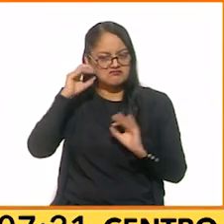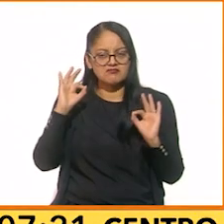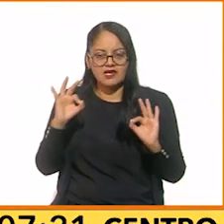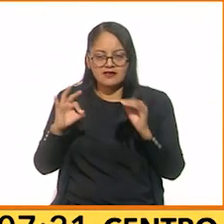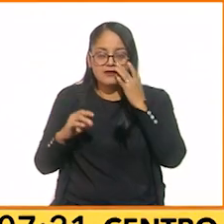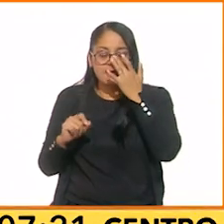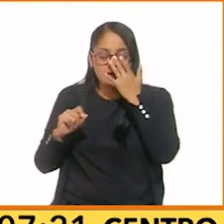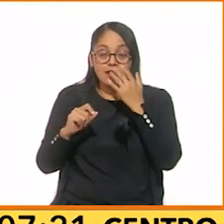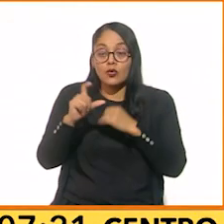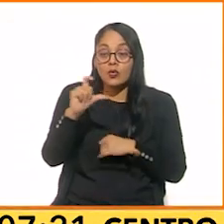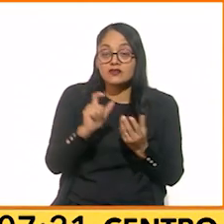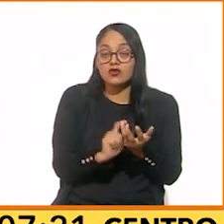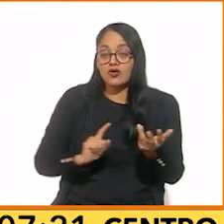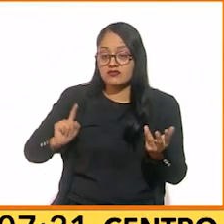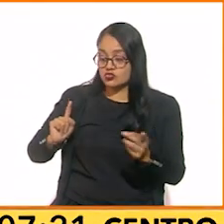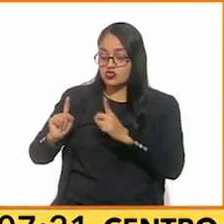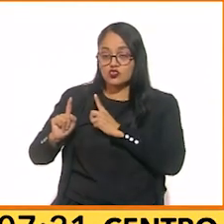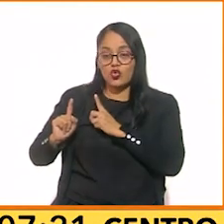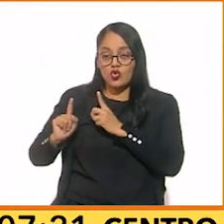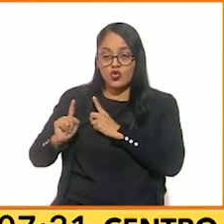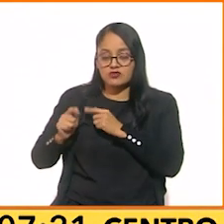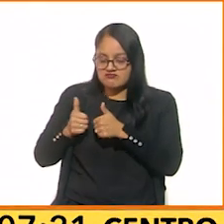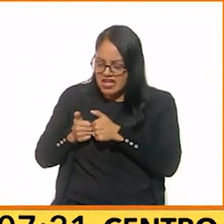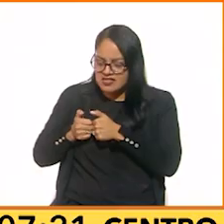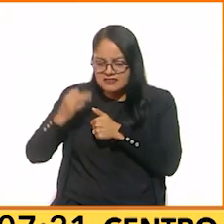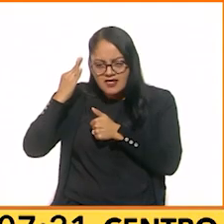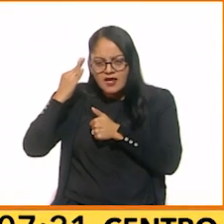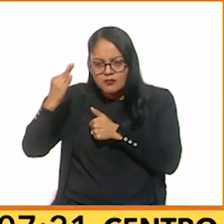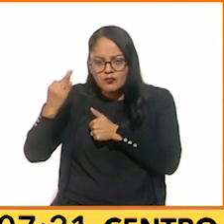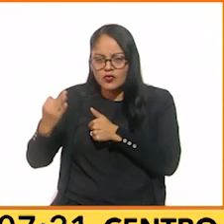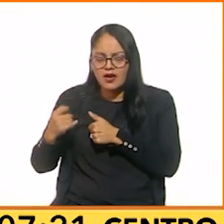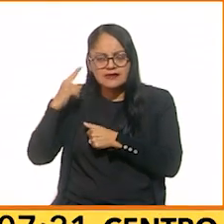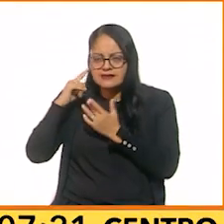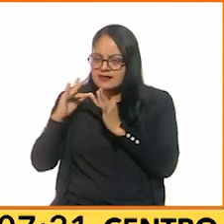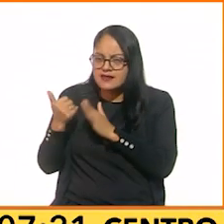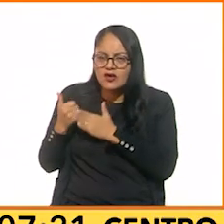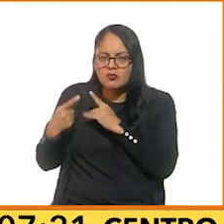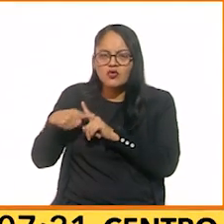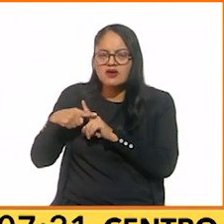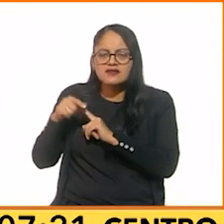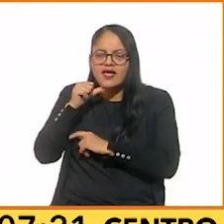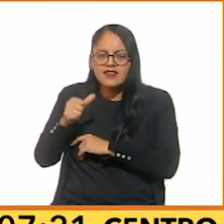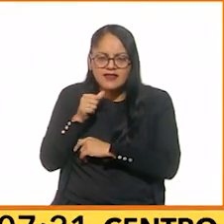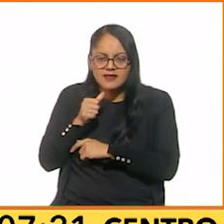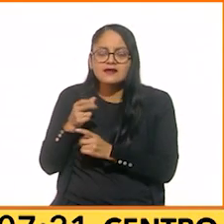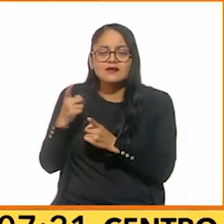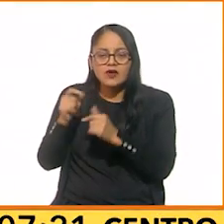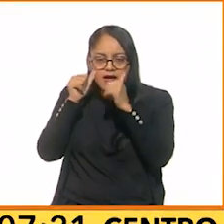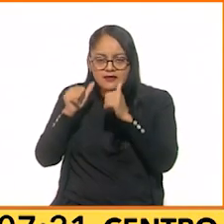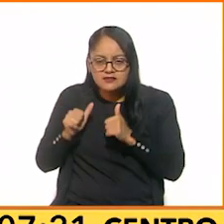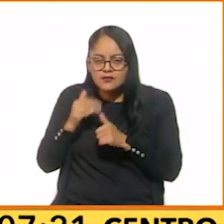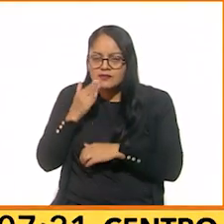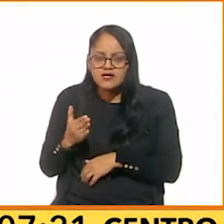cuando están aislados, cuando están mucho tiempo en pantallas, cuando no tienen redes positivas y obviamente cuando no tienen una atención